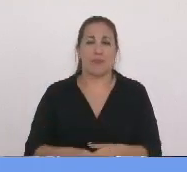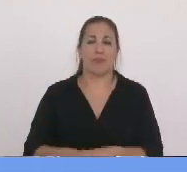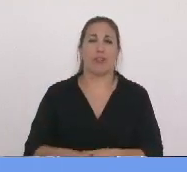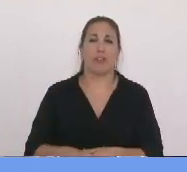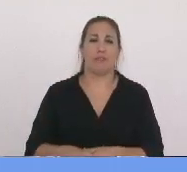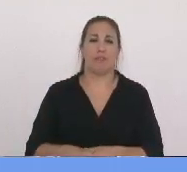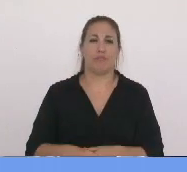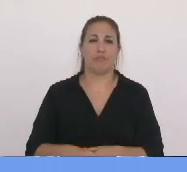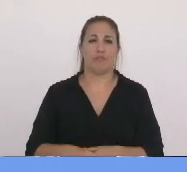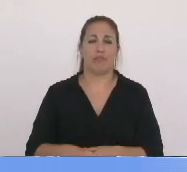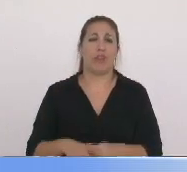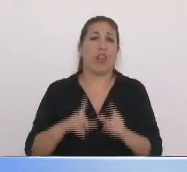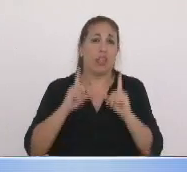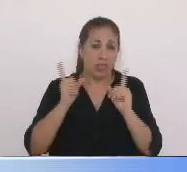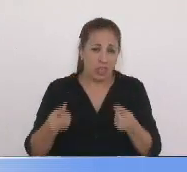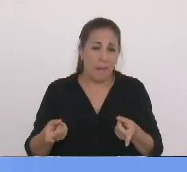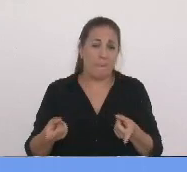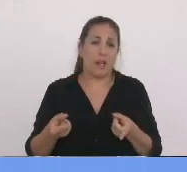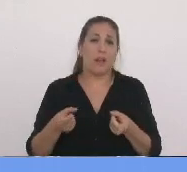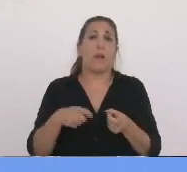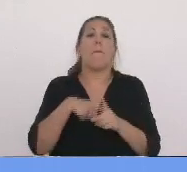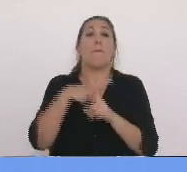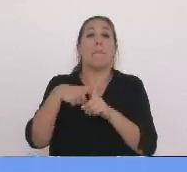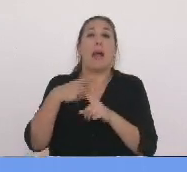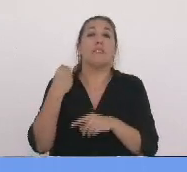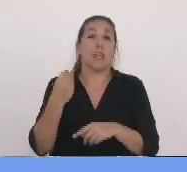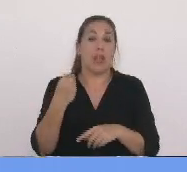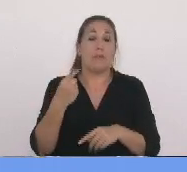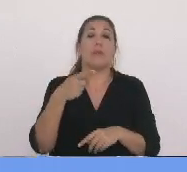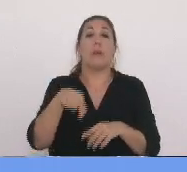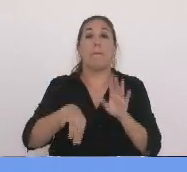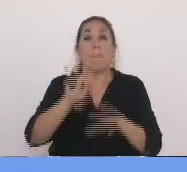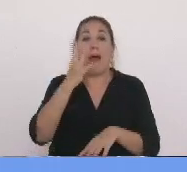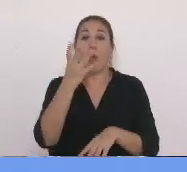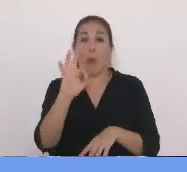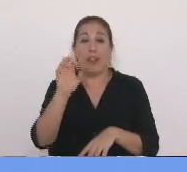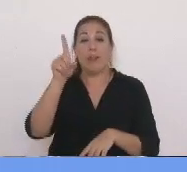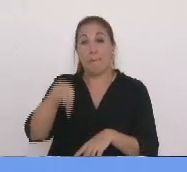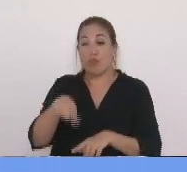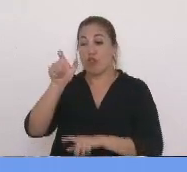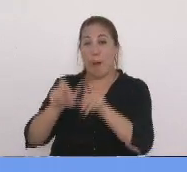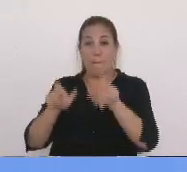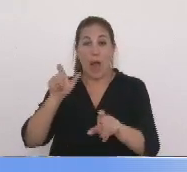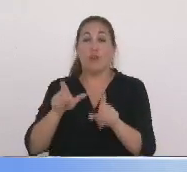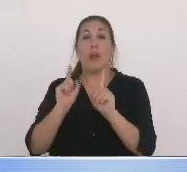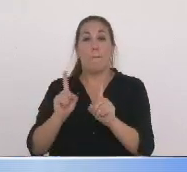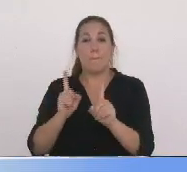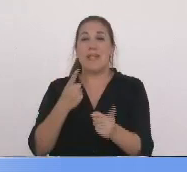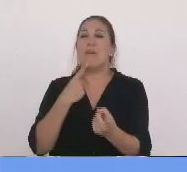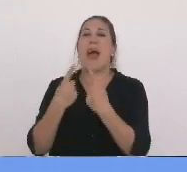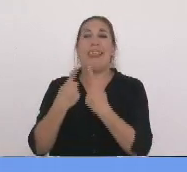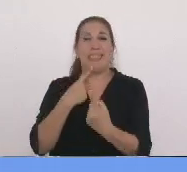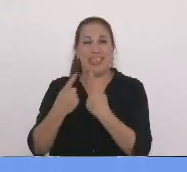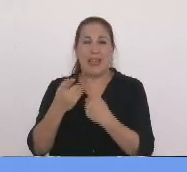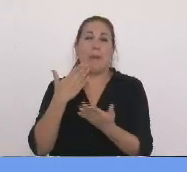hay que agregar que más del 40% de esos entrevistados además de plantear